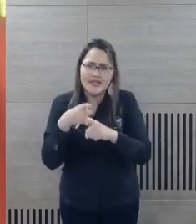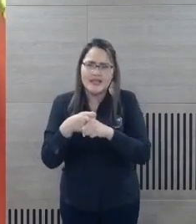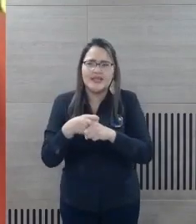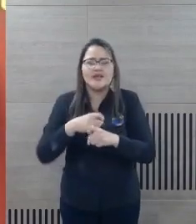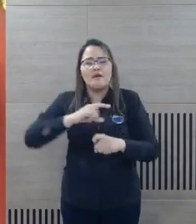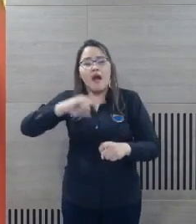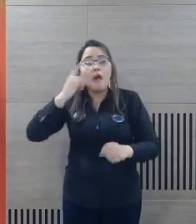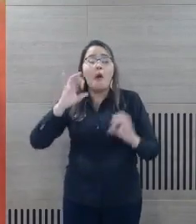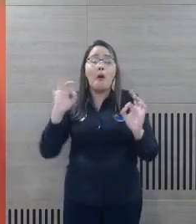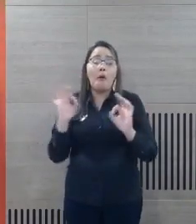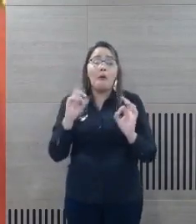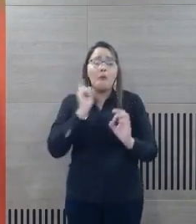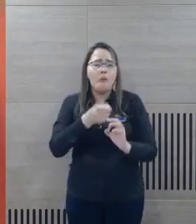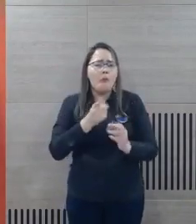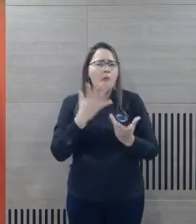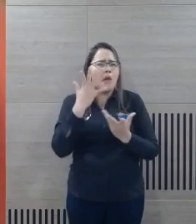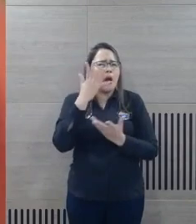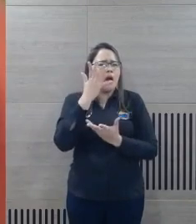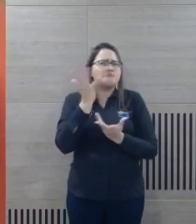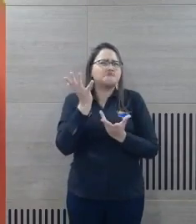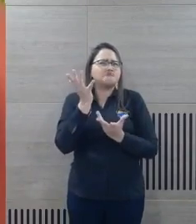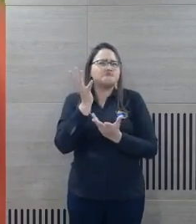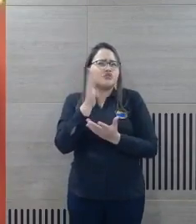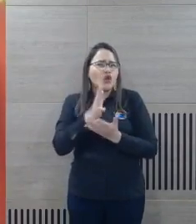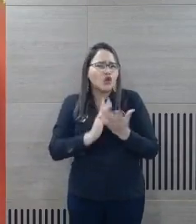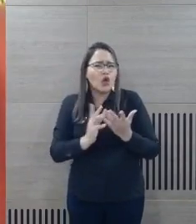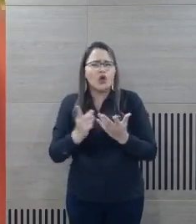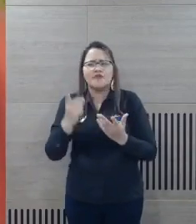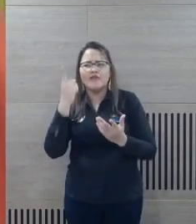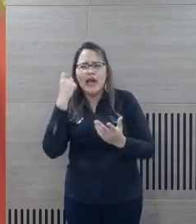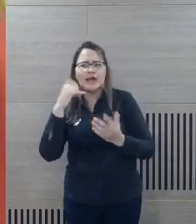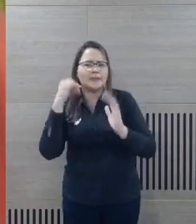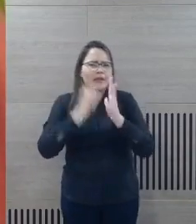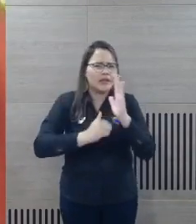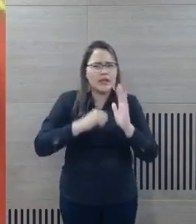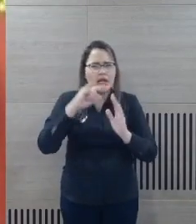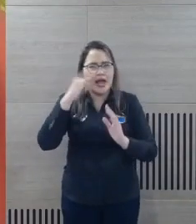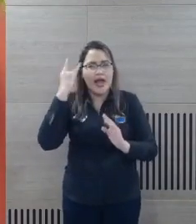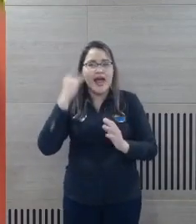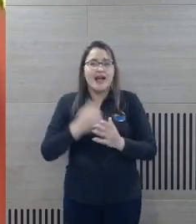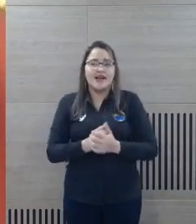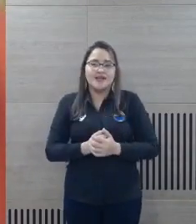lamentablemente partieron a la gloria del Señor. A Dios le damos las gracias